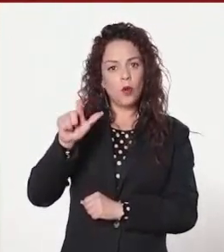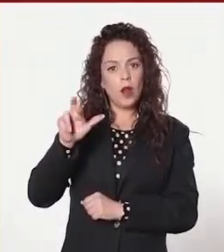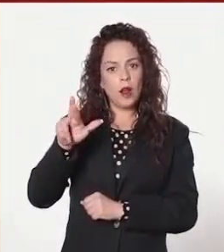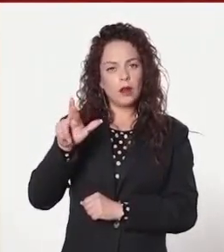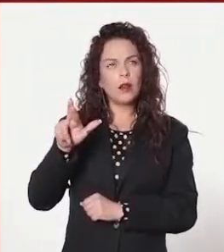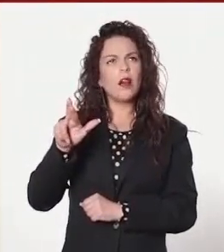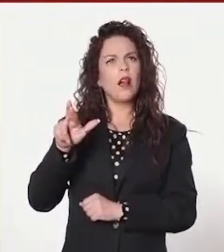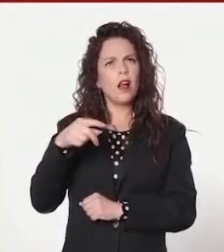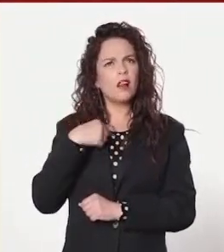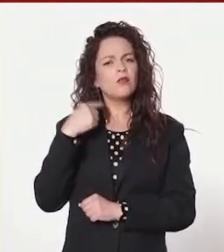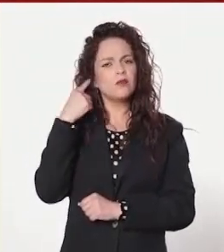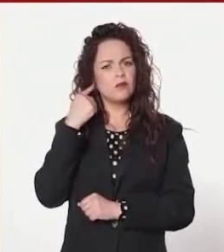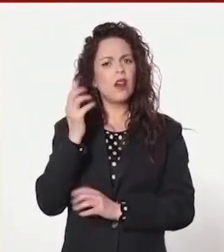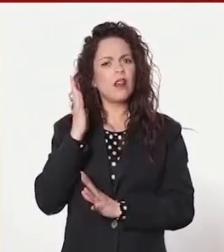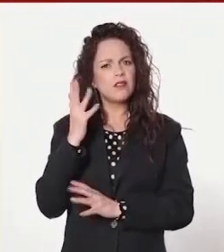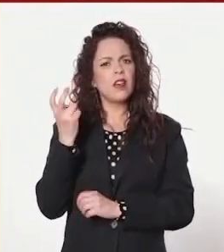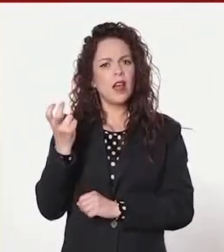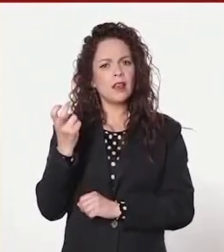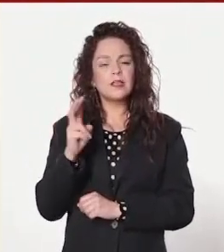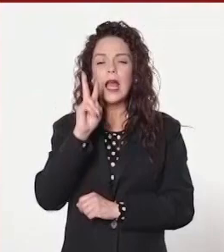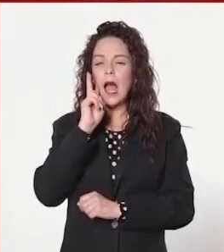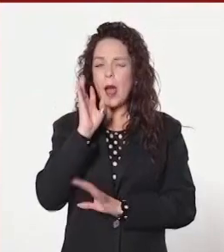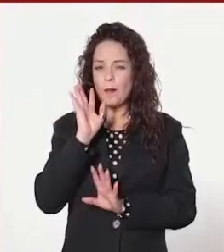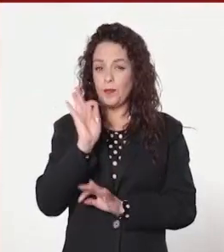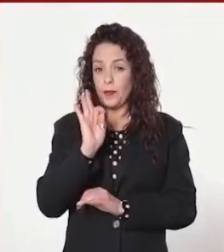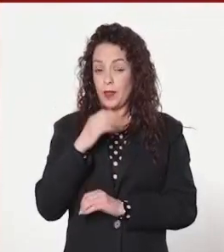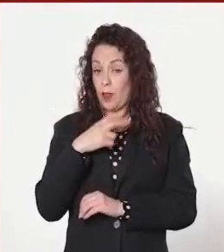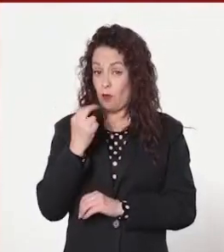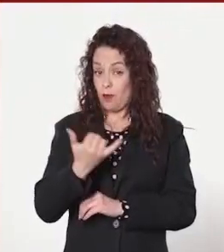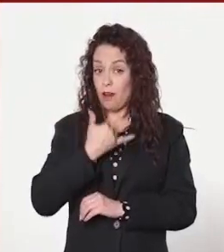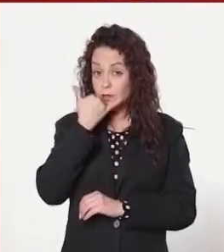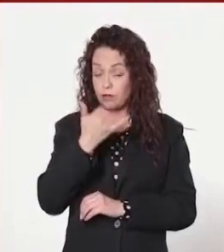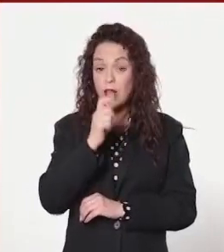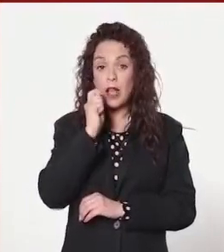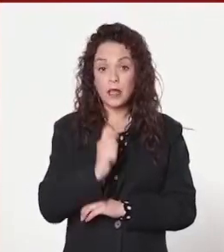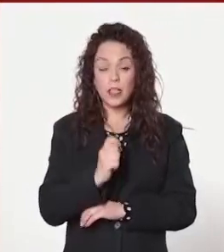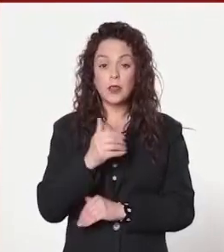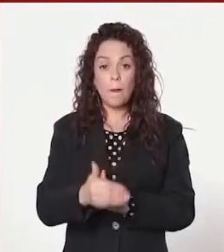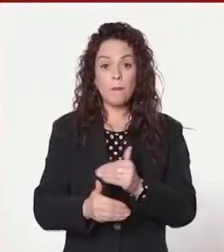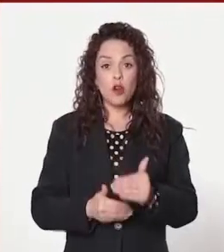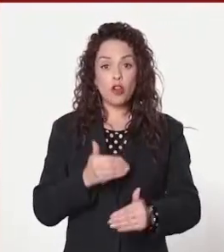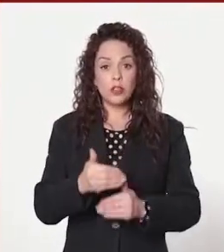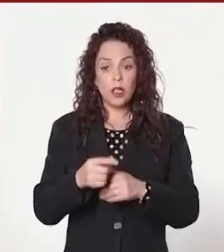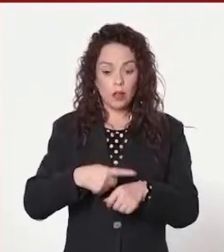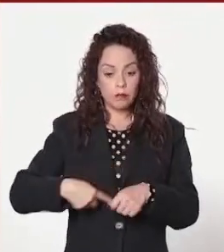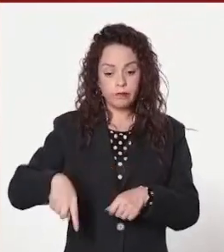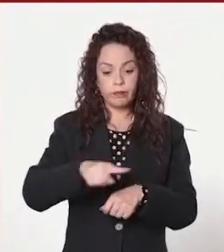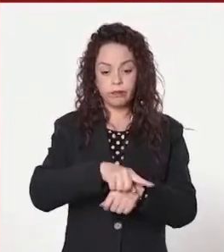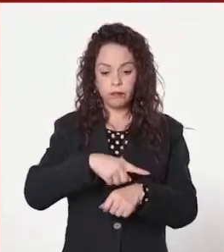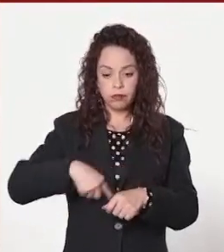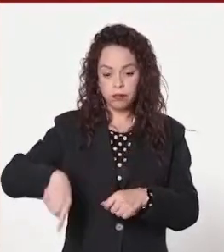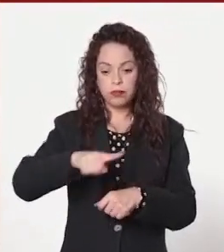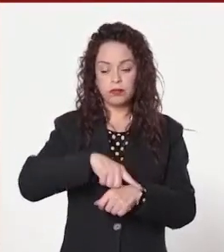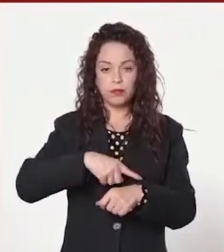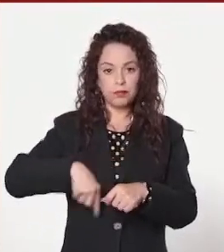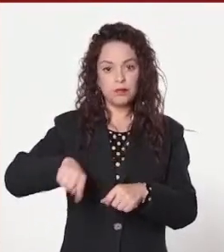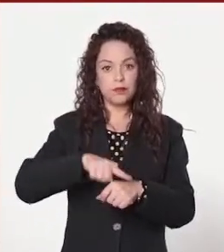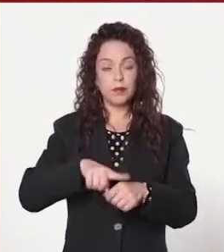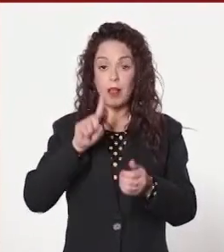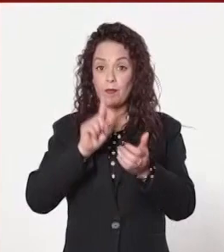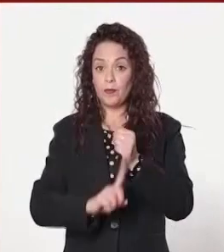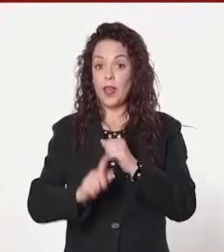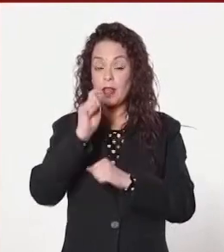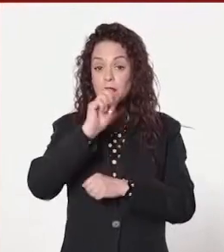de ella. Déjame ver, si no me equivoco, se trata de lograr un proceso cíclico, imitando a la misma naturaleza, de tal forma que